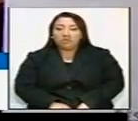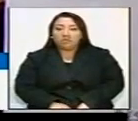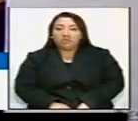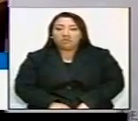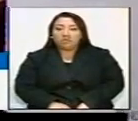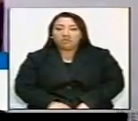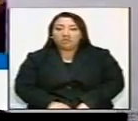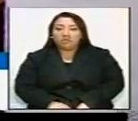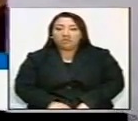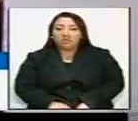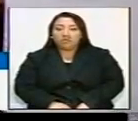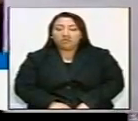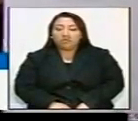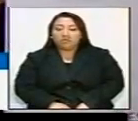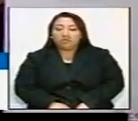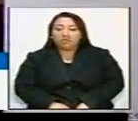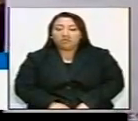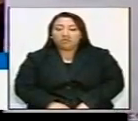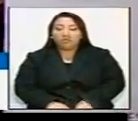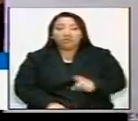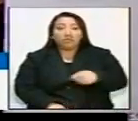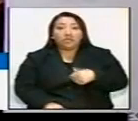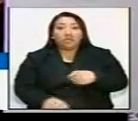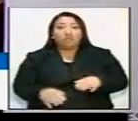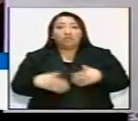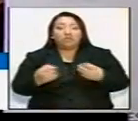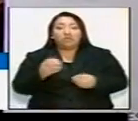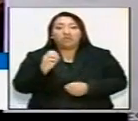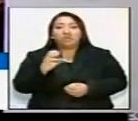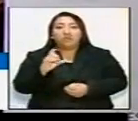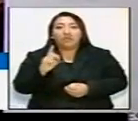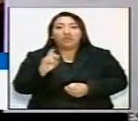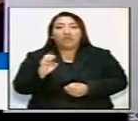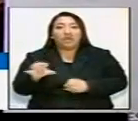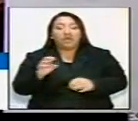Si ustedes tienen una posibilidad, la OCDE hizo